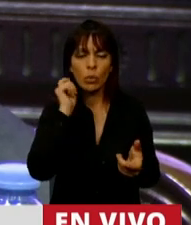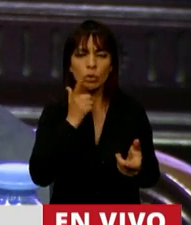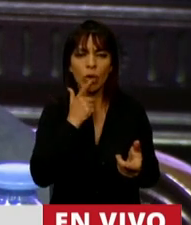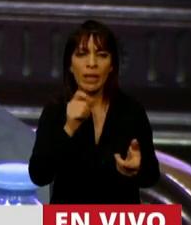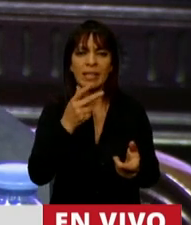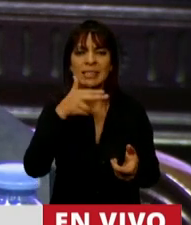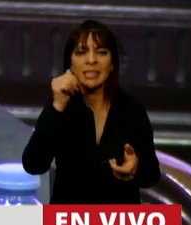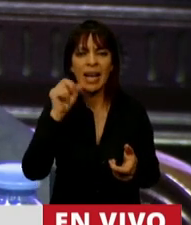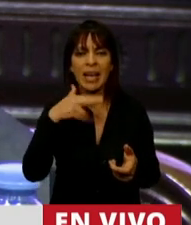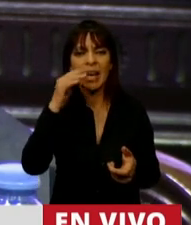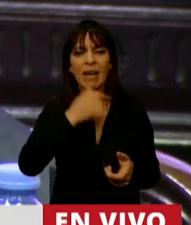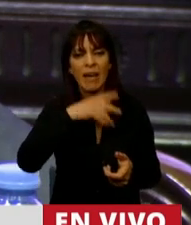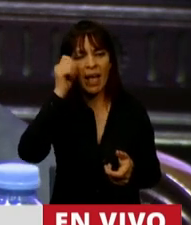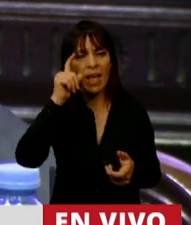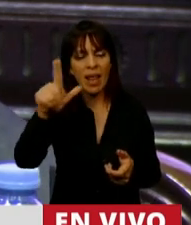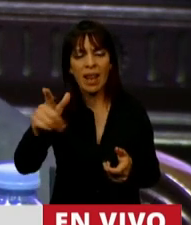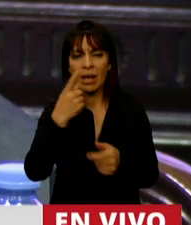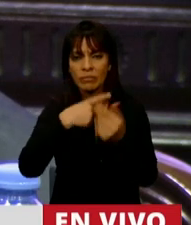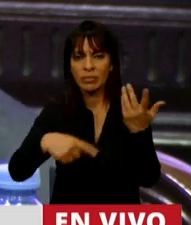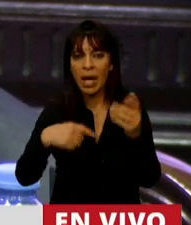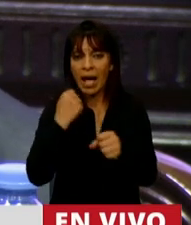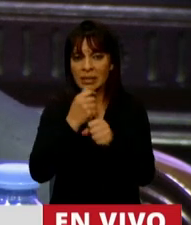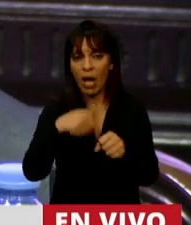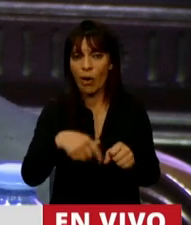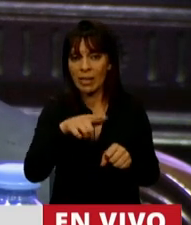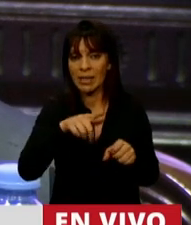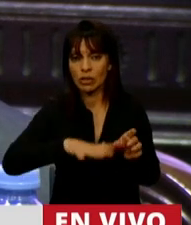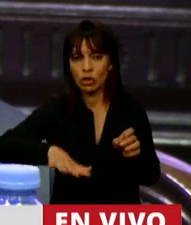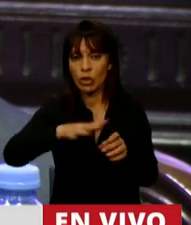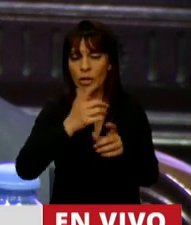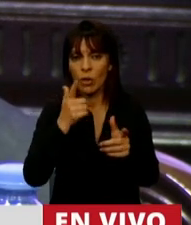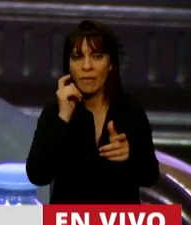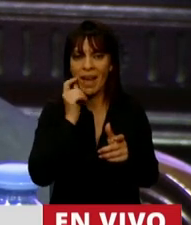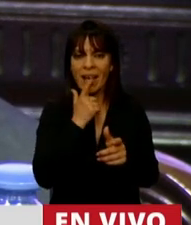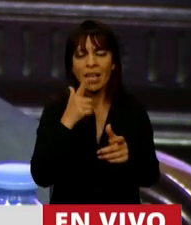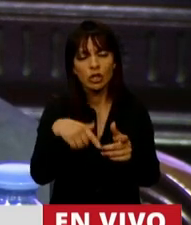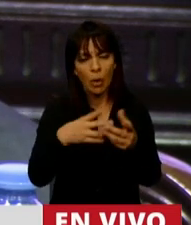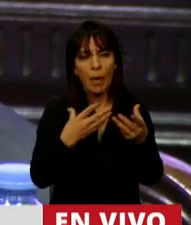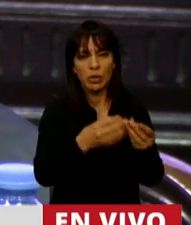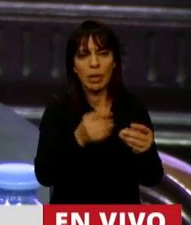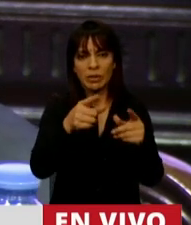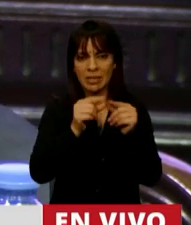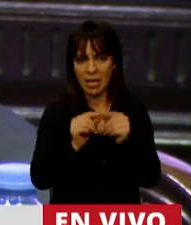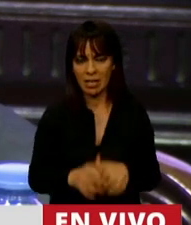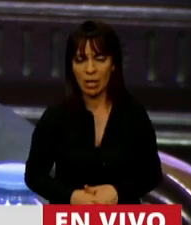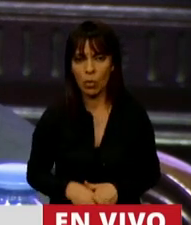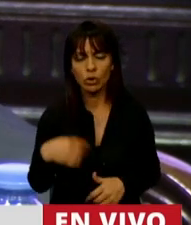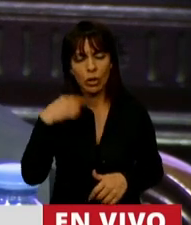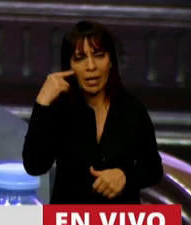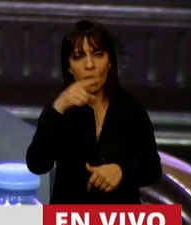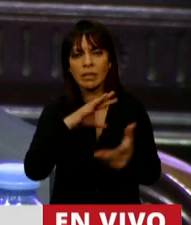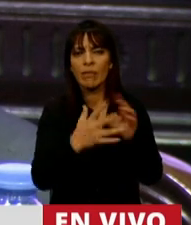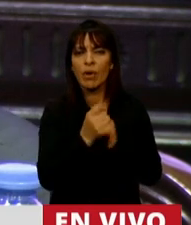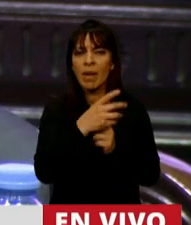sur mendocino no tiene factibilidad de gas actualmente, así que vamos a apoyar ese artículo. Yo creo en ese modelo